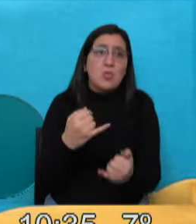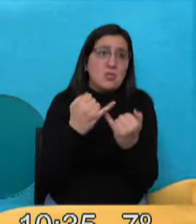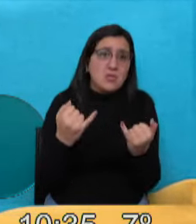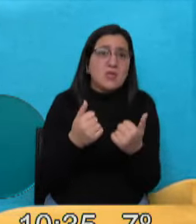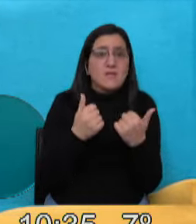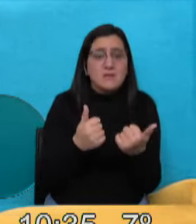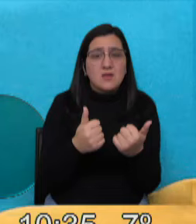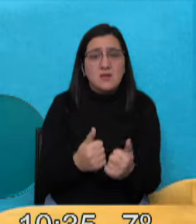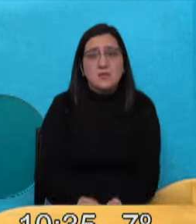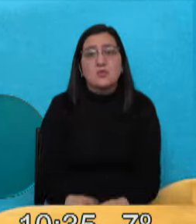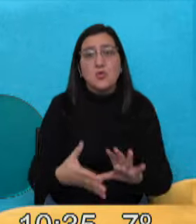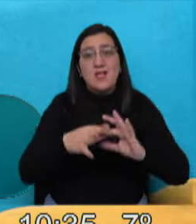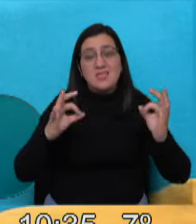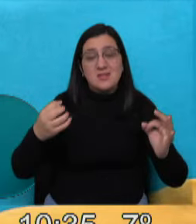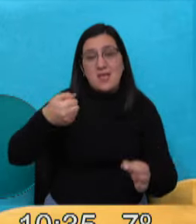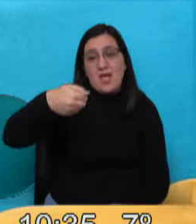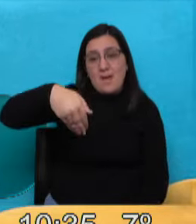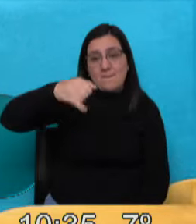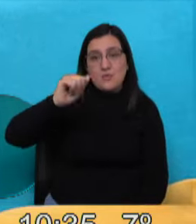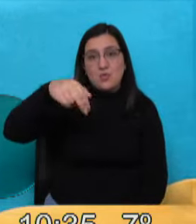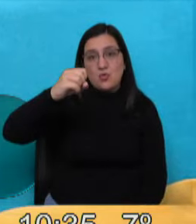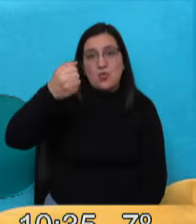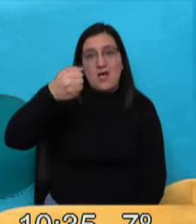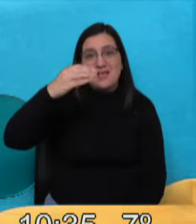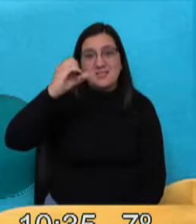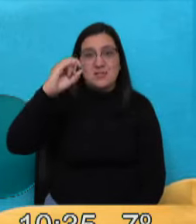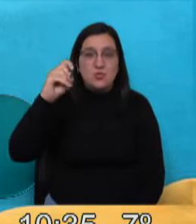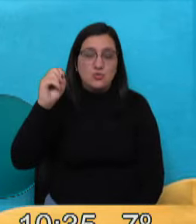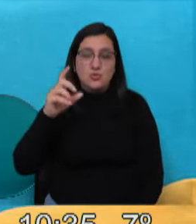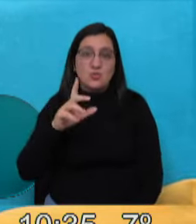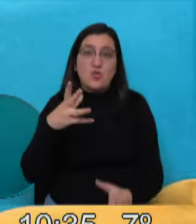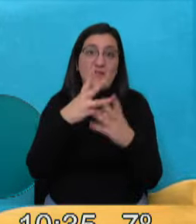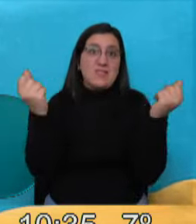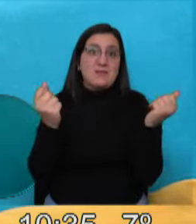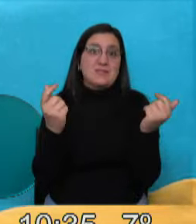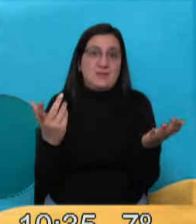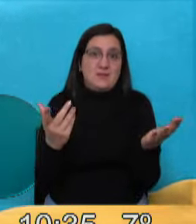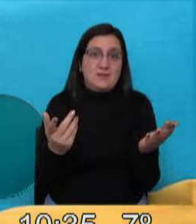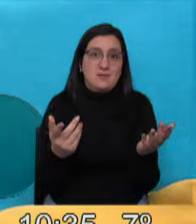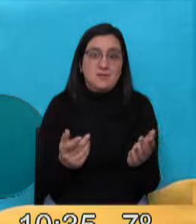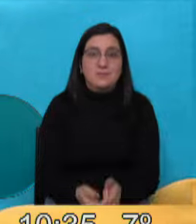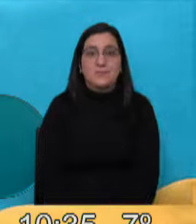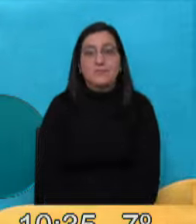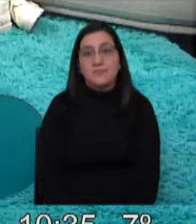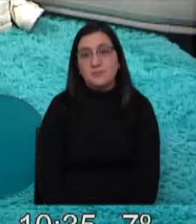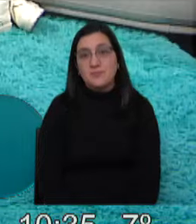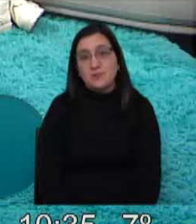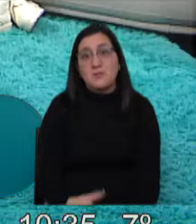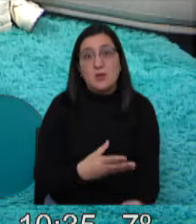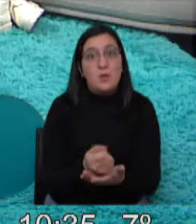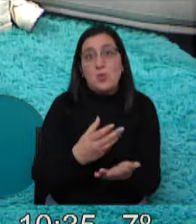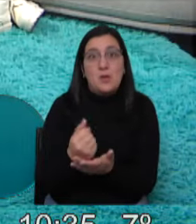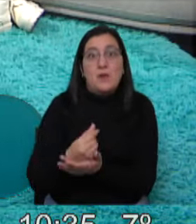son cadenas de aminoácidos que forman proteína. No se te va a ir porque no lo tomes un día. Y una forma de ahorrar y que no estés comprando... Claro.